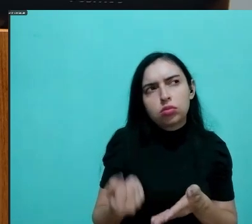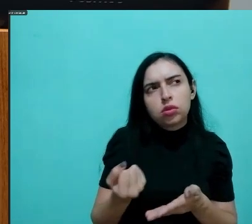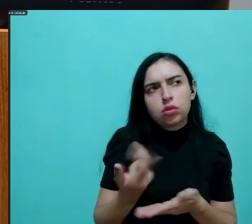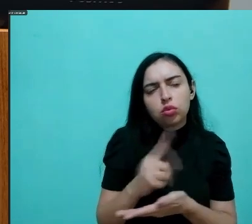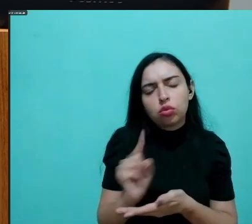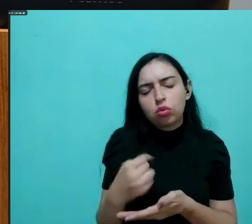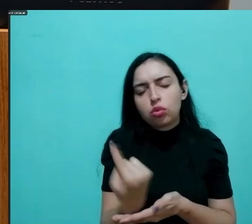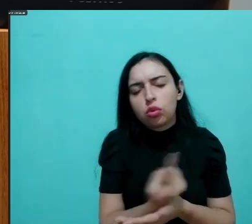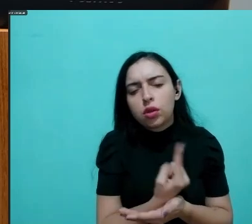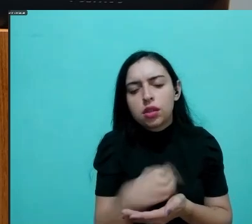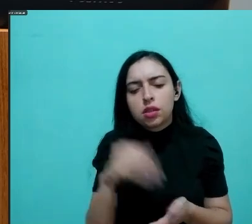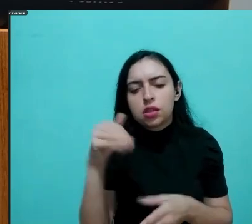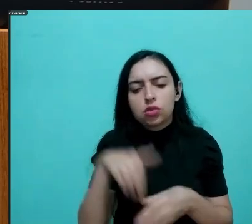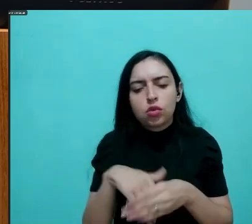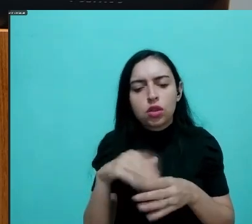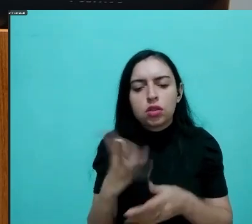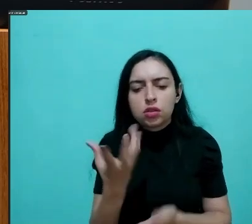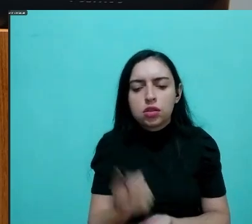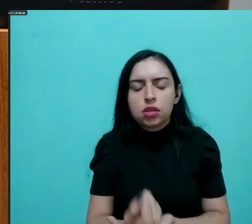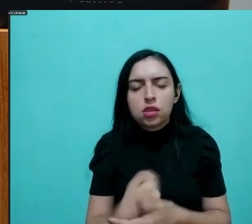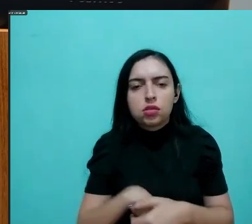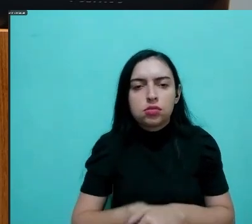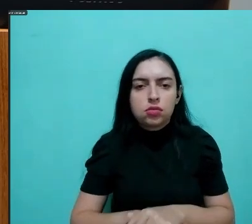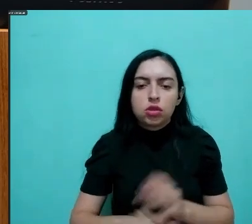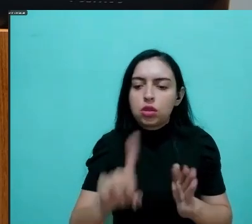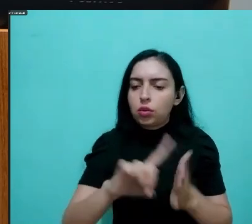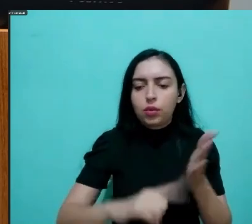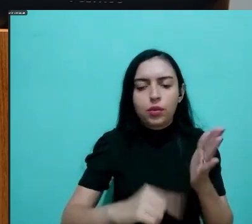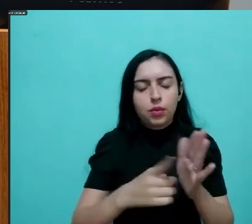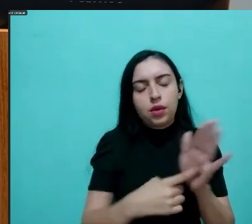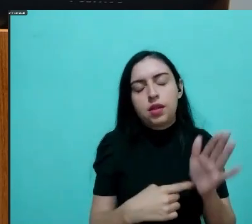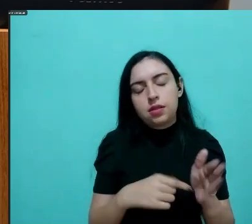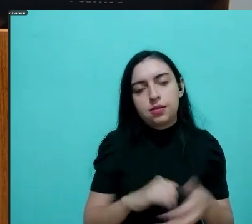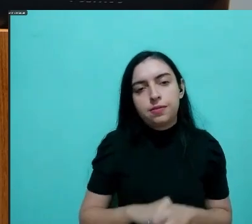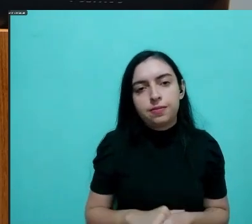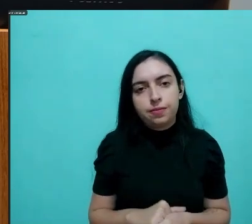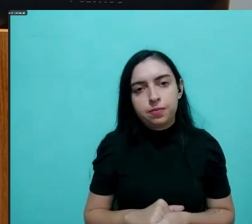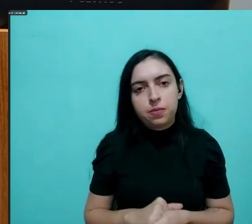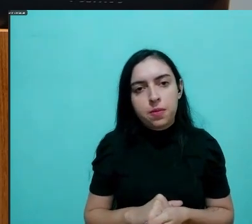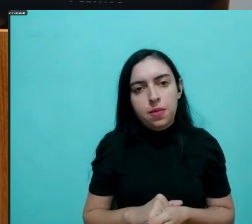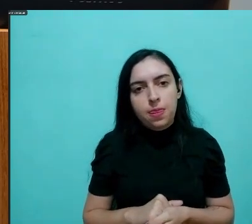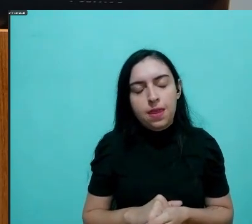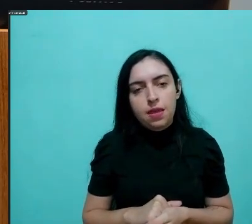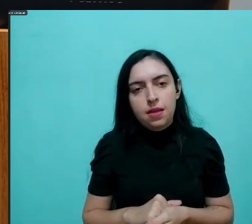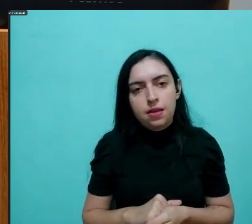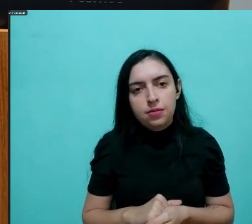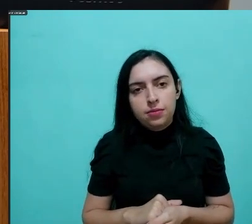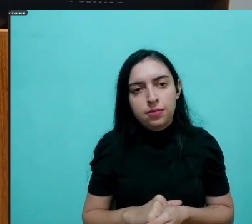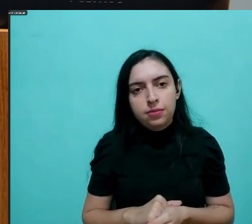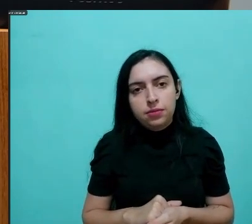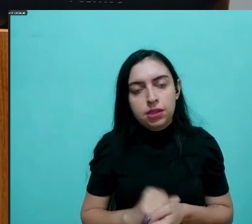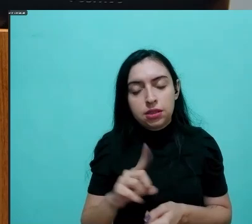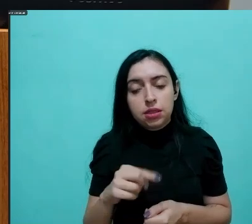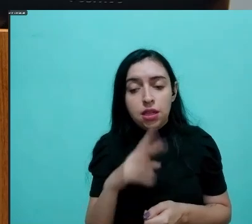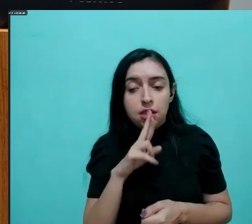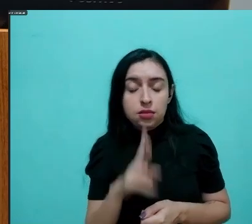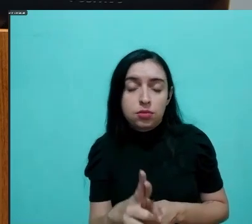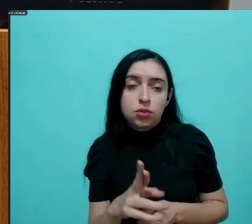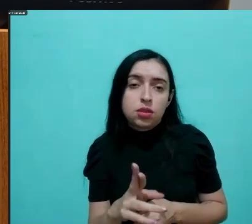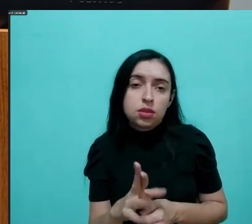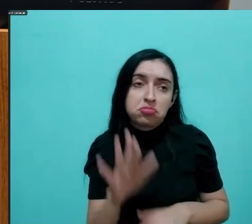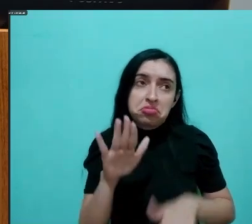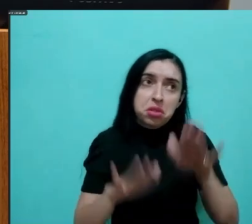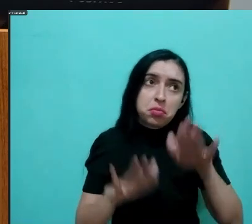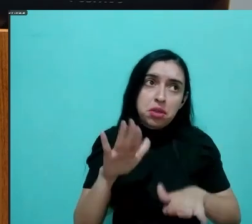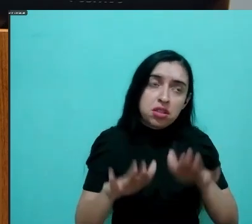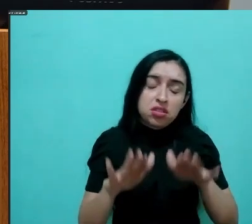las decisiones de Vichy son nulas. Pues la respuesta es que depende de la